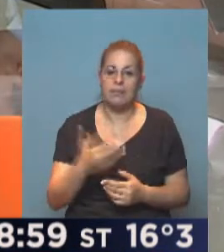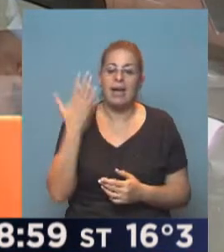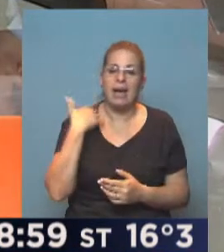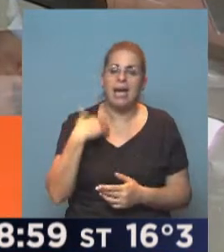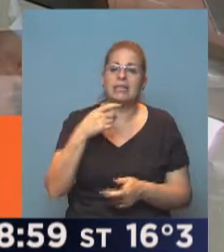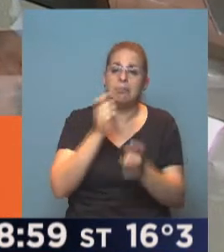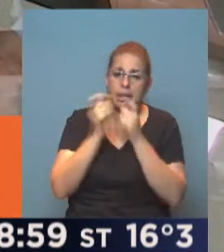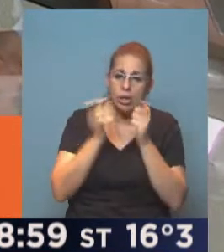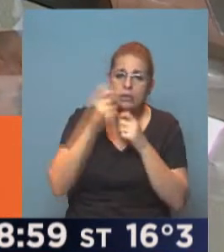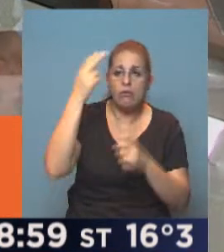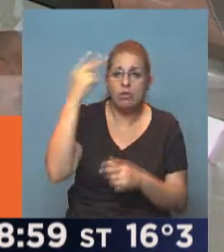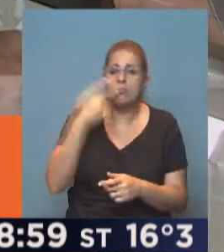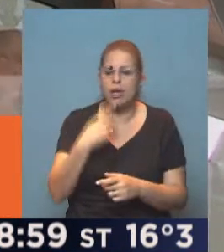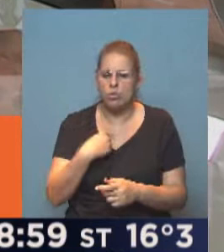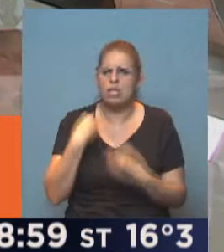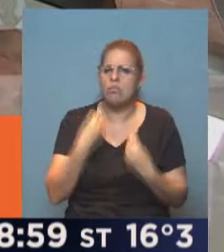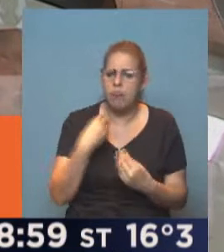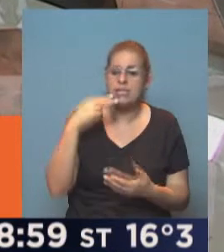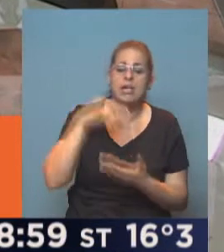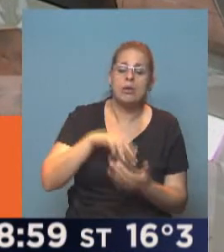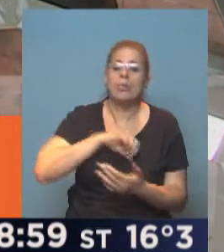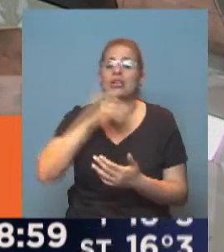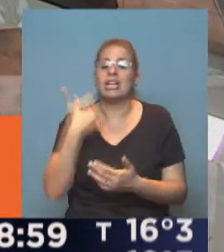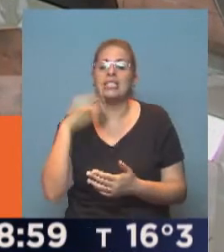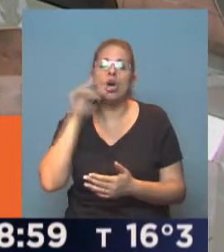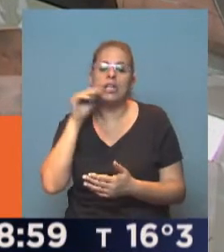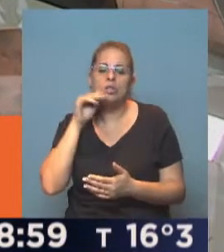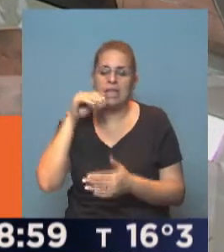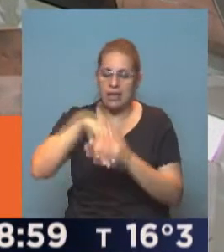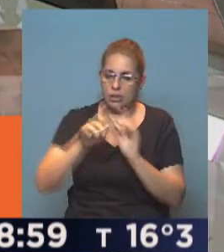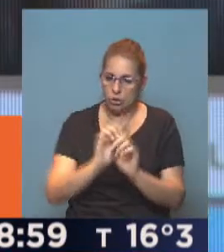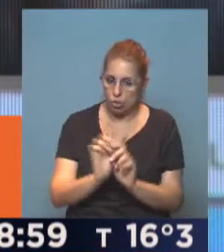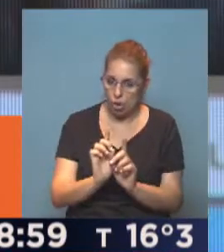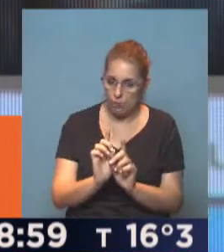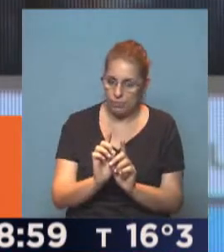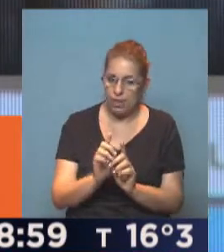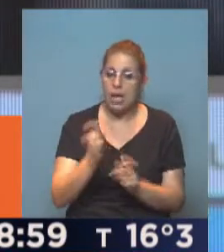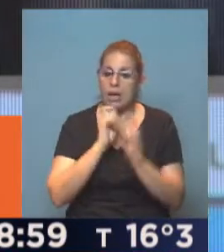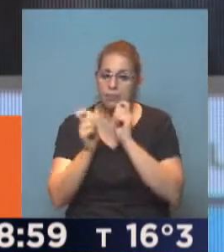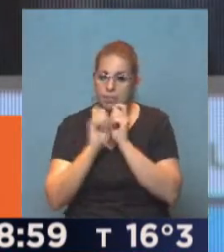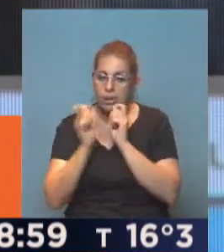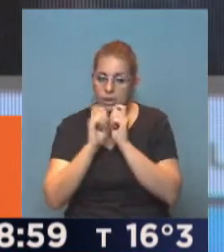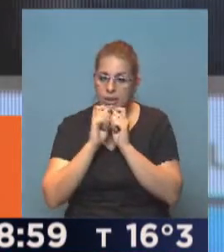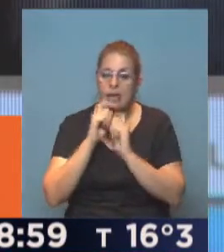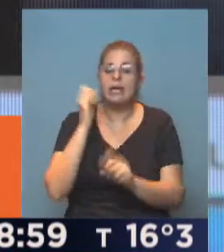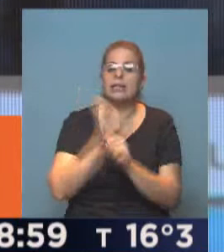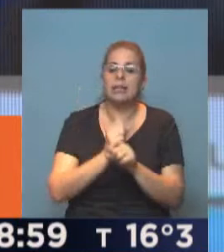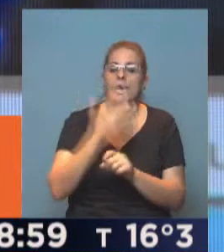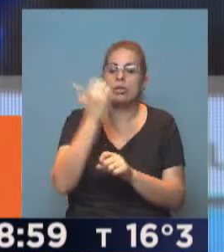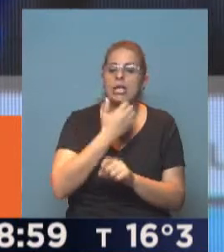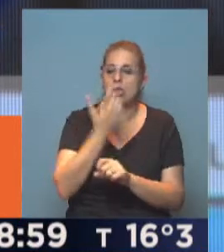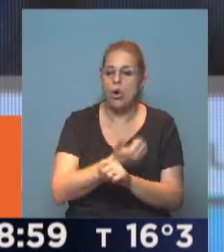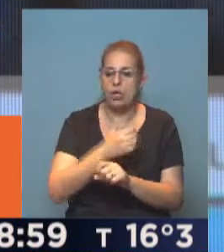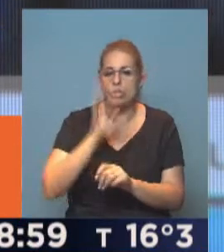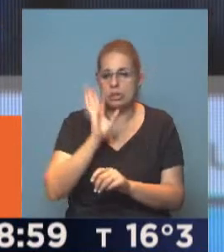del Congreso que me preguntaban qué pasaba con el impuesto a las ganancias, las horas extras no contribuyen. Y como los periodistas tienen una jornada de 6 horas, yo sé que muchos hacen